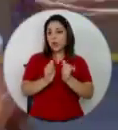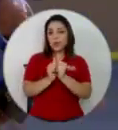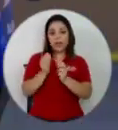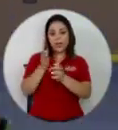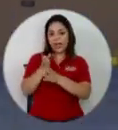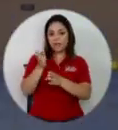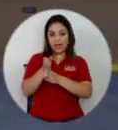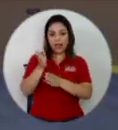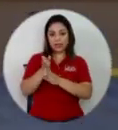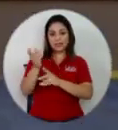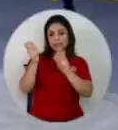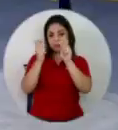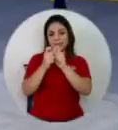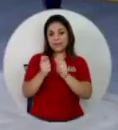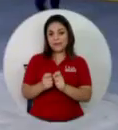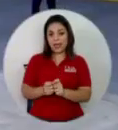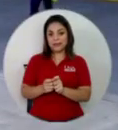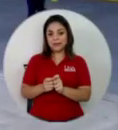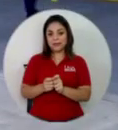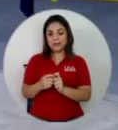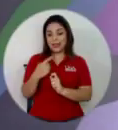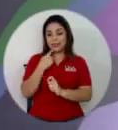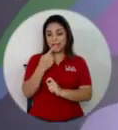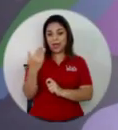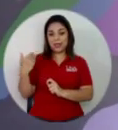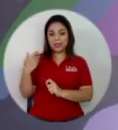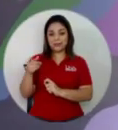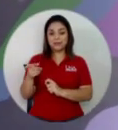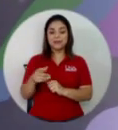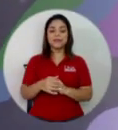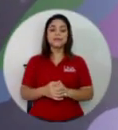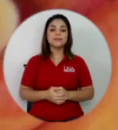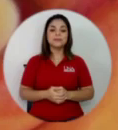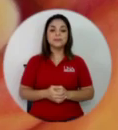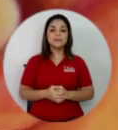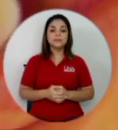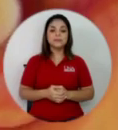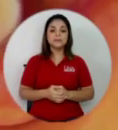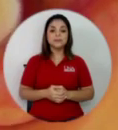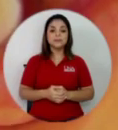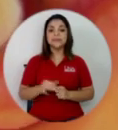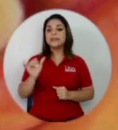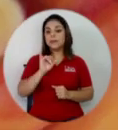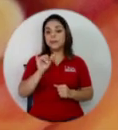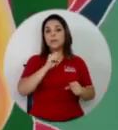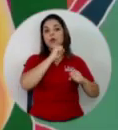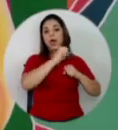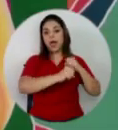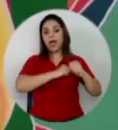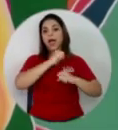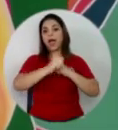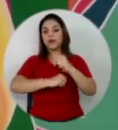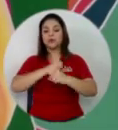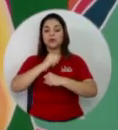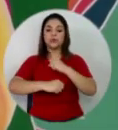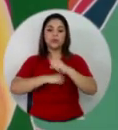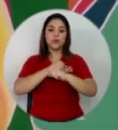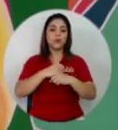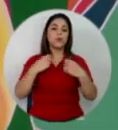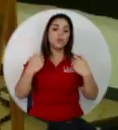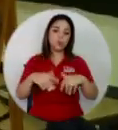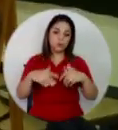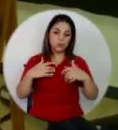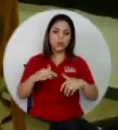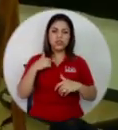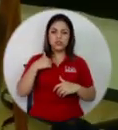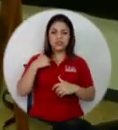carreras específicas que Catalina mencionaba ahora y que a lo largo también de los años han